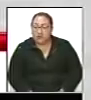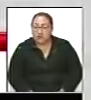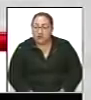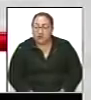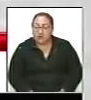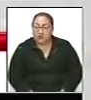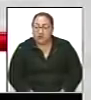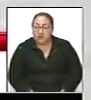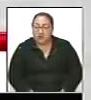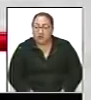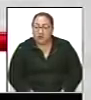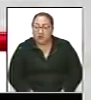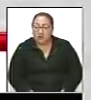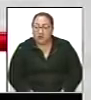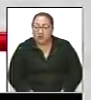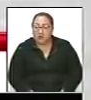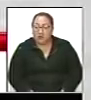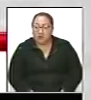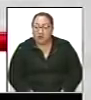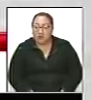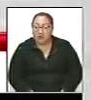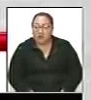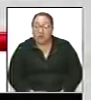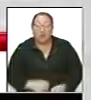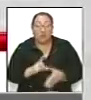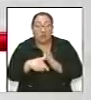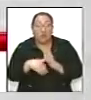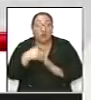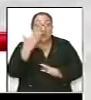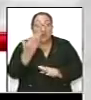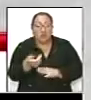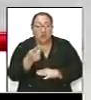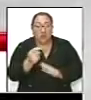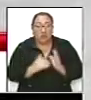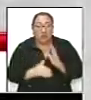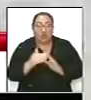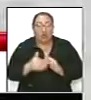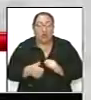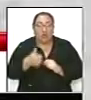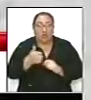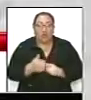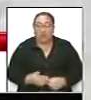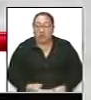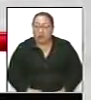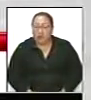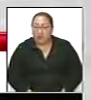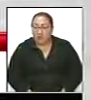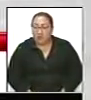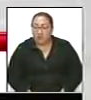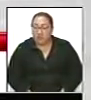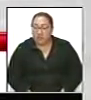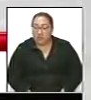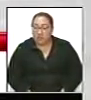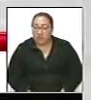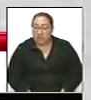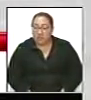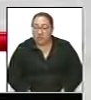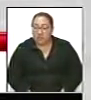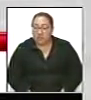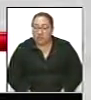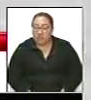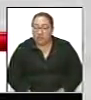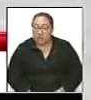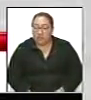faxes. Y luego, ahí en el alto mando, o sea, la Comandancia General del Ejército,